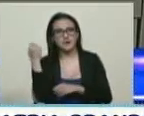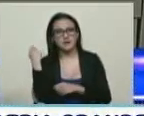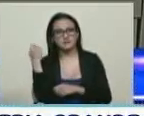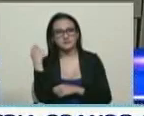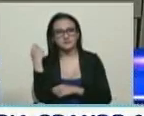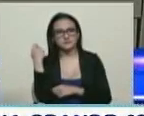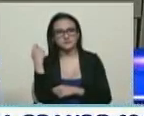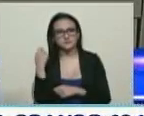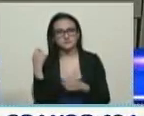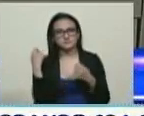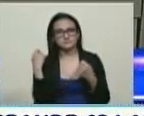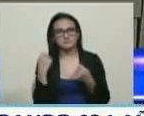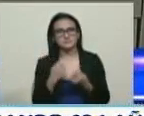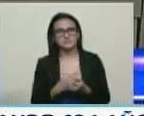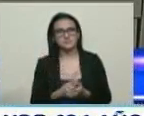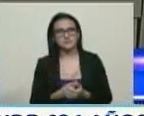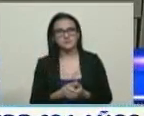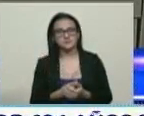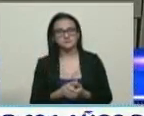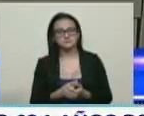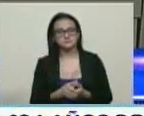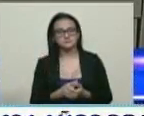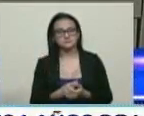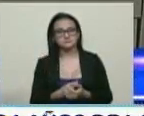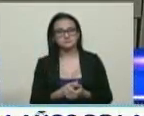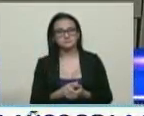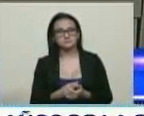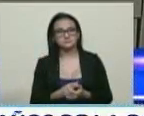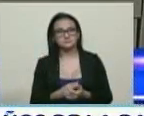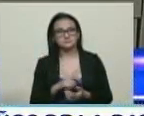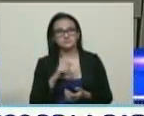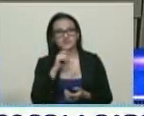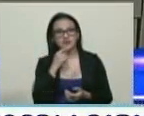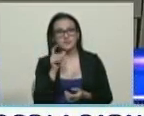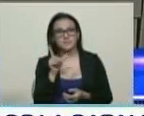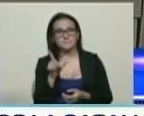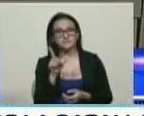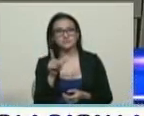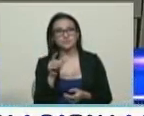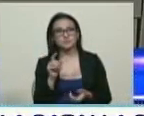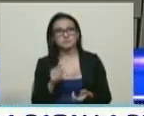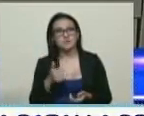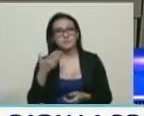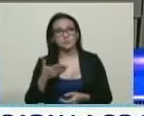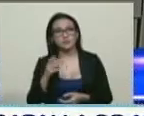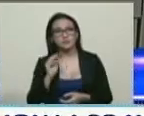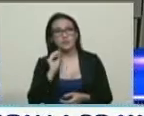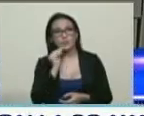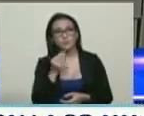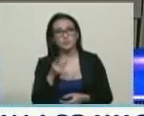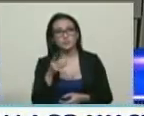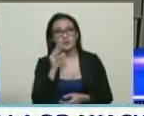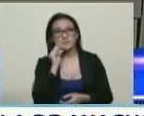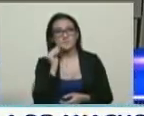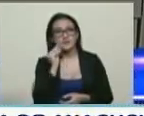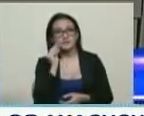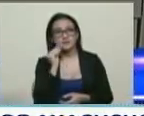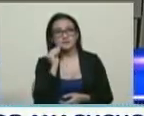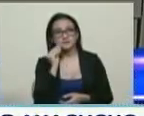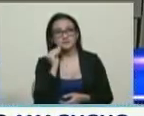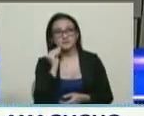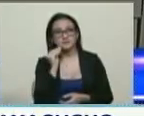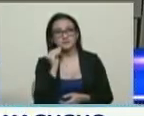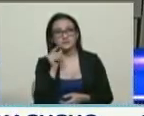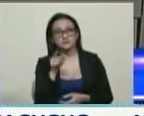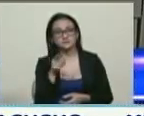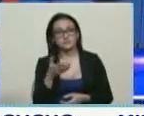nosotros, la clave del PSUD, Robexa, es la juventud y la experiencia, o la experiencia y la juventud es la